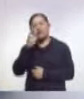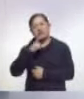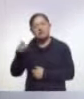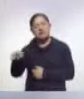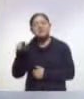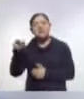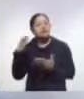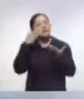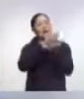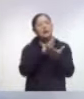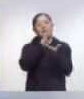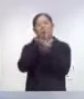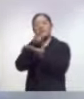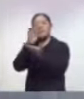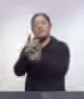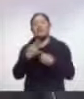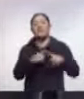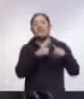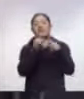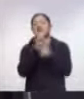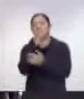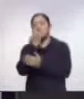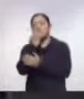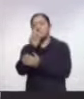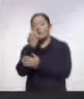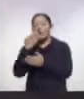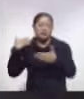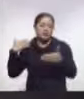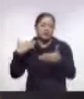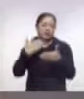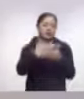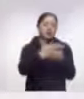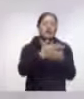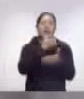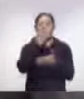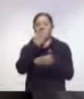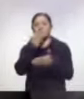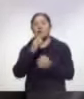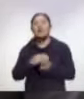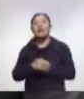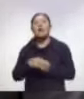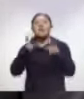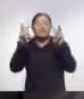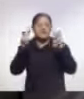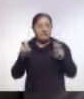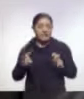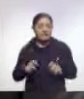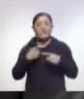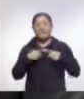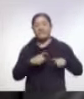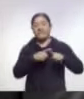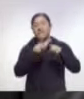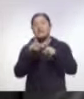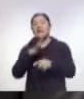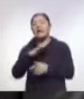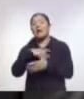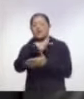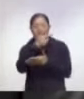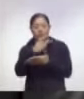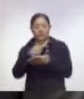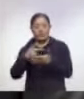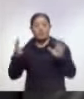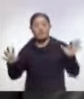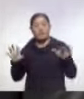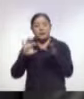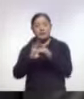educativas durante todo el ciclo escolar, presentando diversos temas. Tenemos todo un programa a través de nuestra área de vinculación y